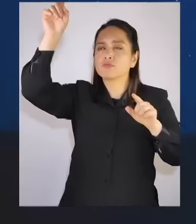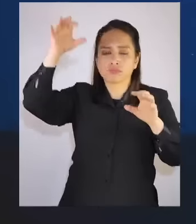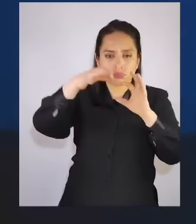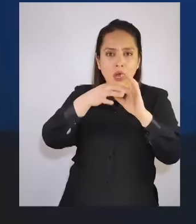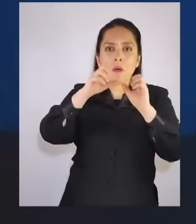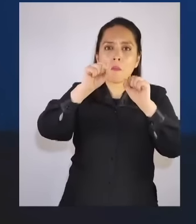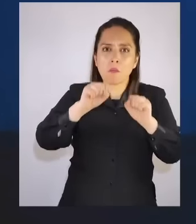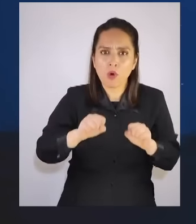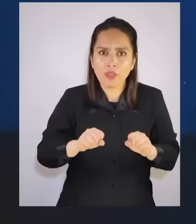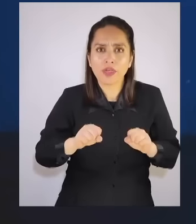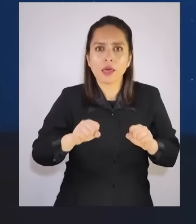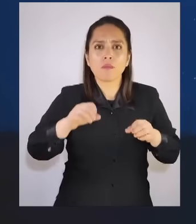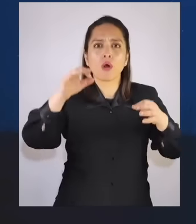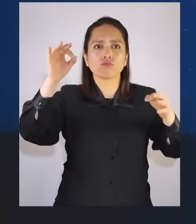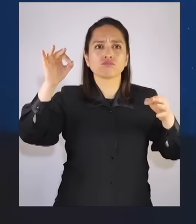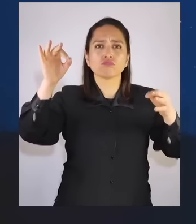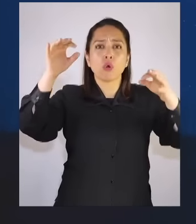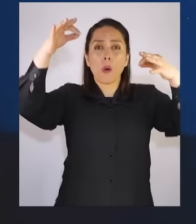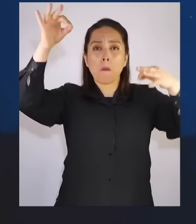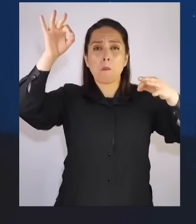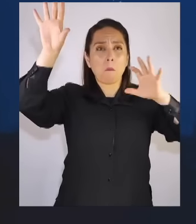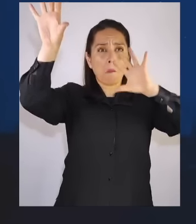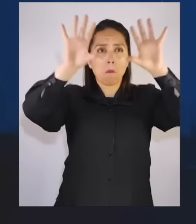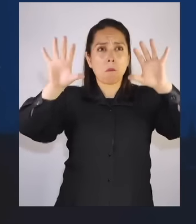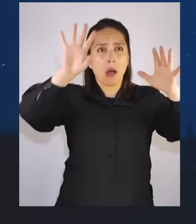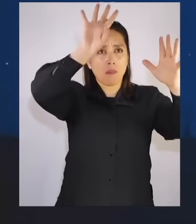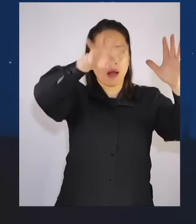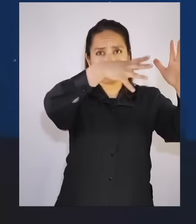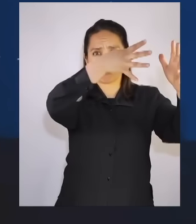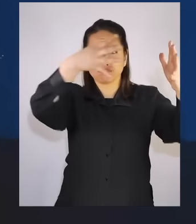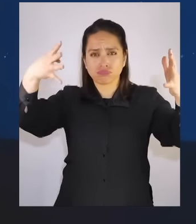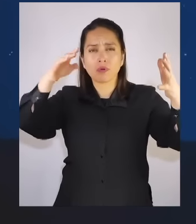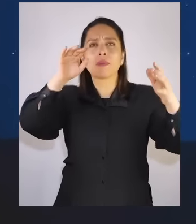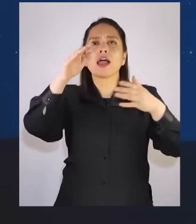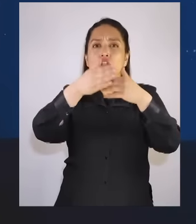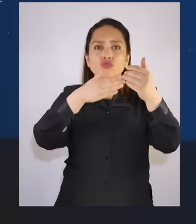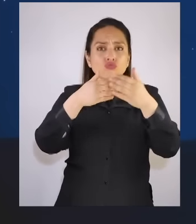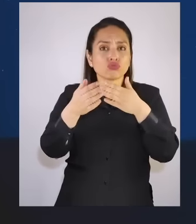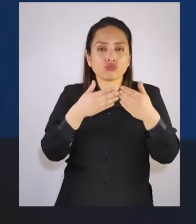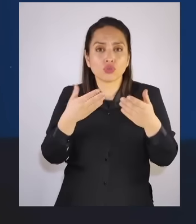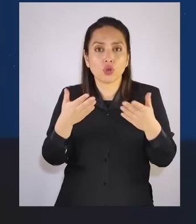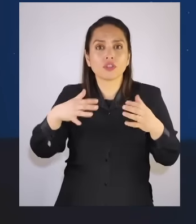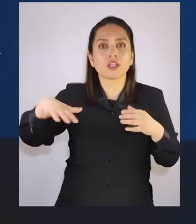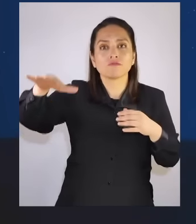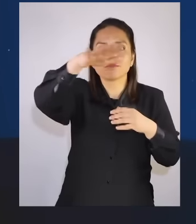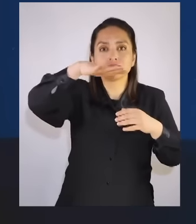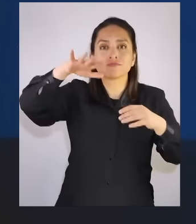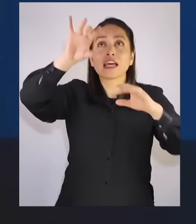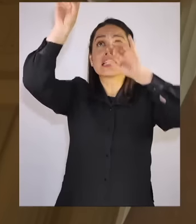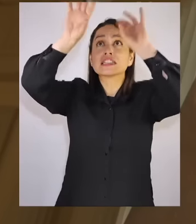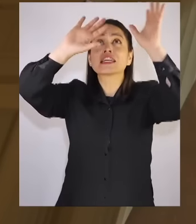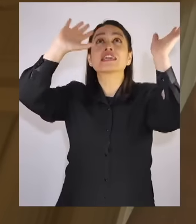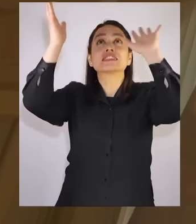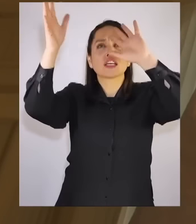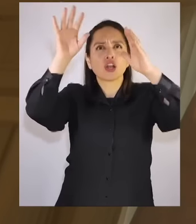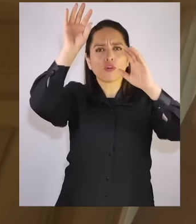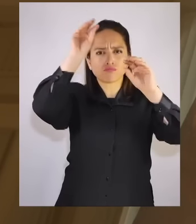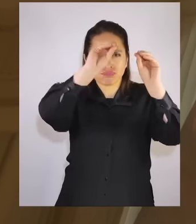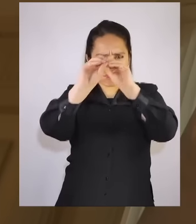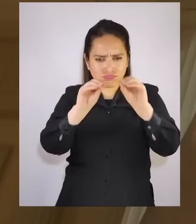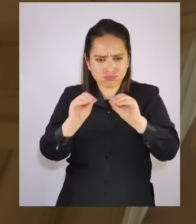atlas en la época muy importantes para calibrar, digamos, determinar cuáles son las posiciones de las estrellas en el cielo.